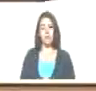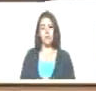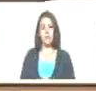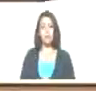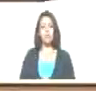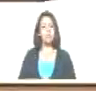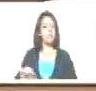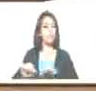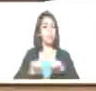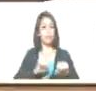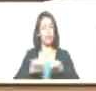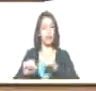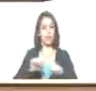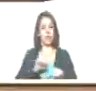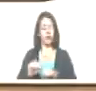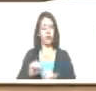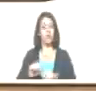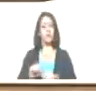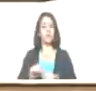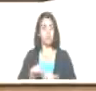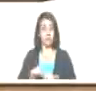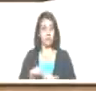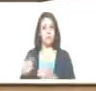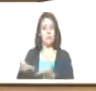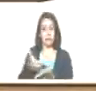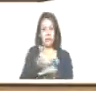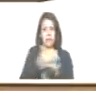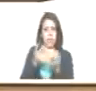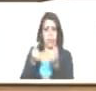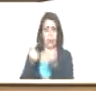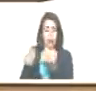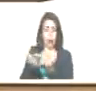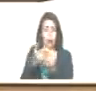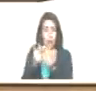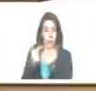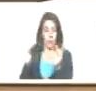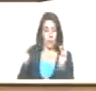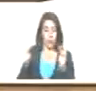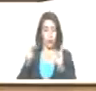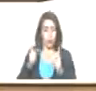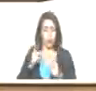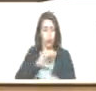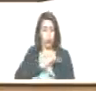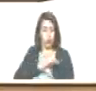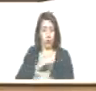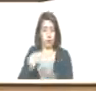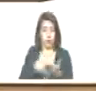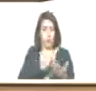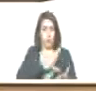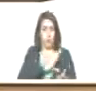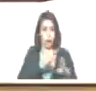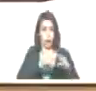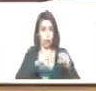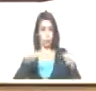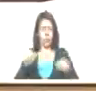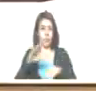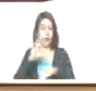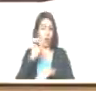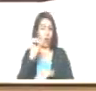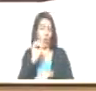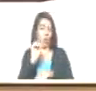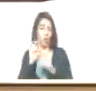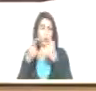acciones lesivas a los dineros públicos que recibió comisión por concesiones de terreno y por variables